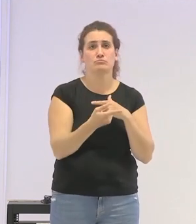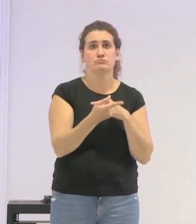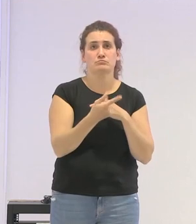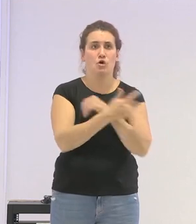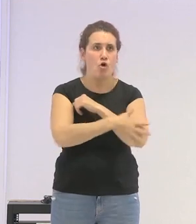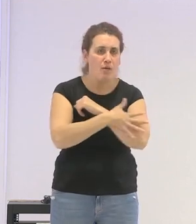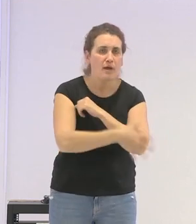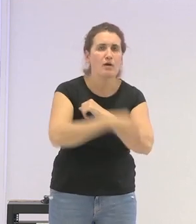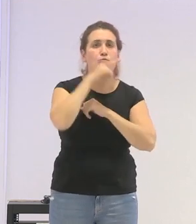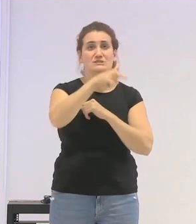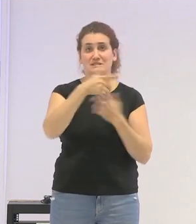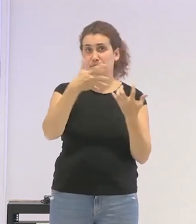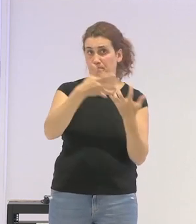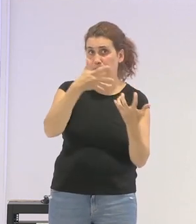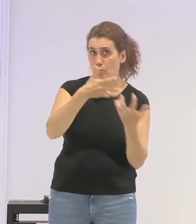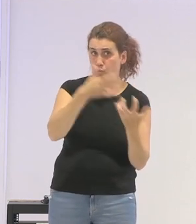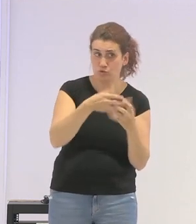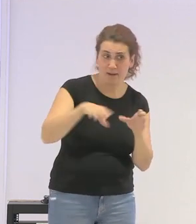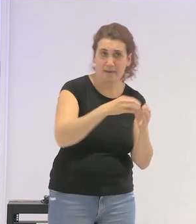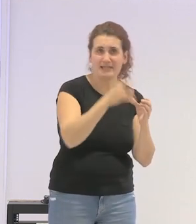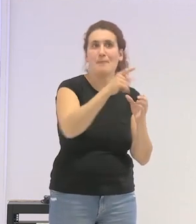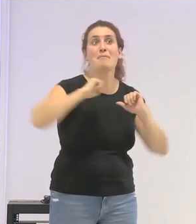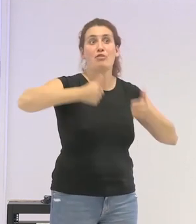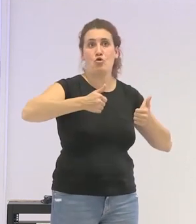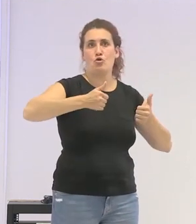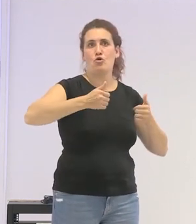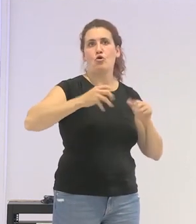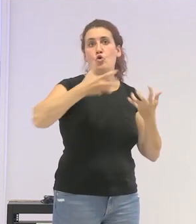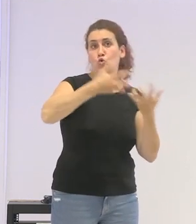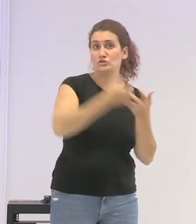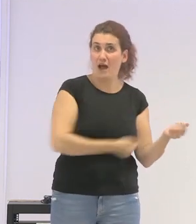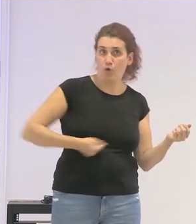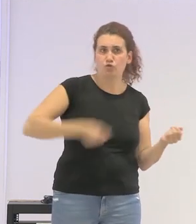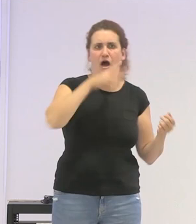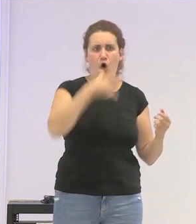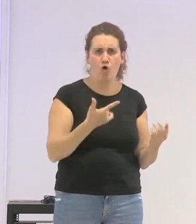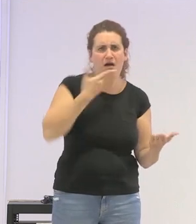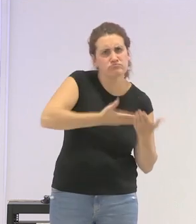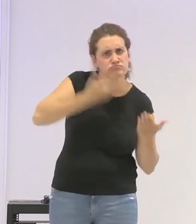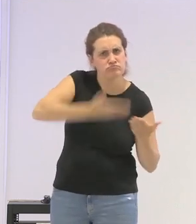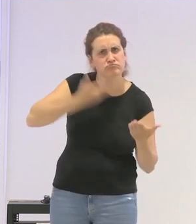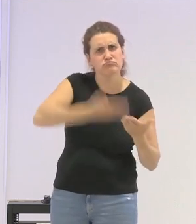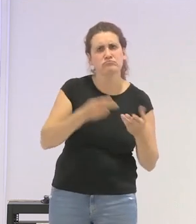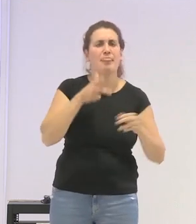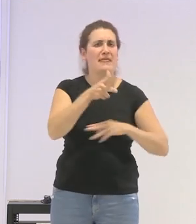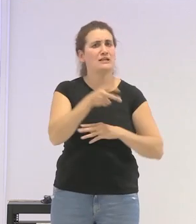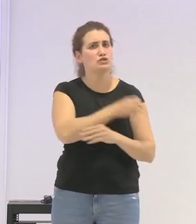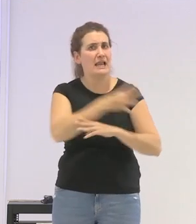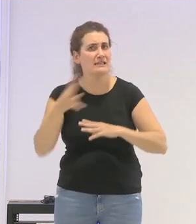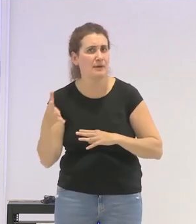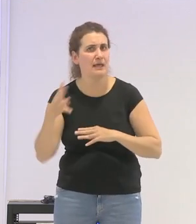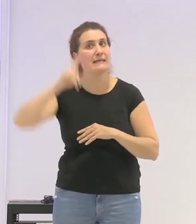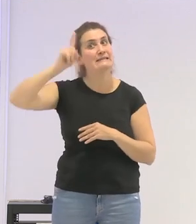esa lucha. Entonces, empezó como una lucha por el aborto y ahora tienen reivindicaciones por derechos LGTBI. Y también